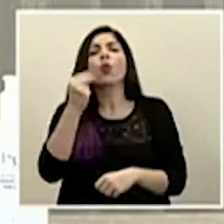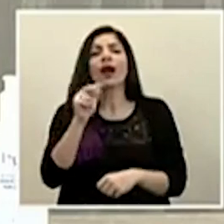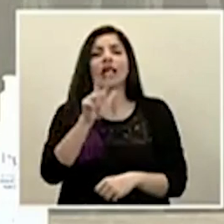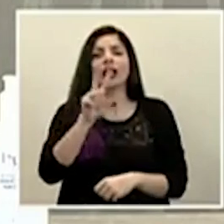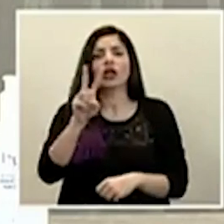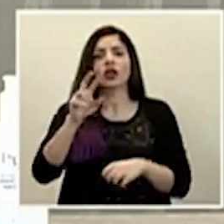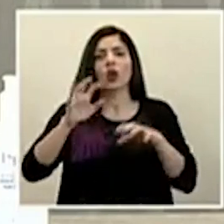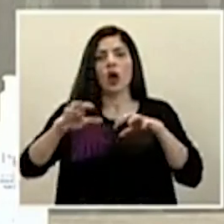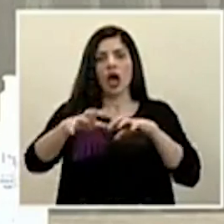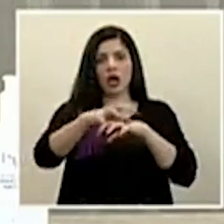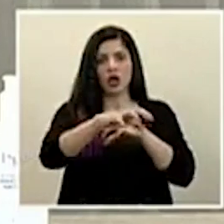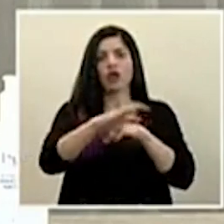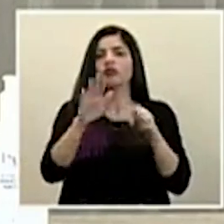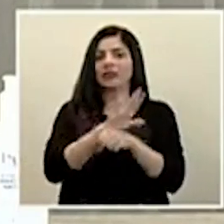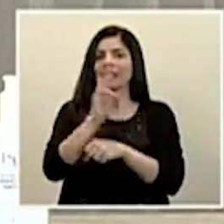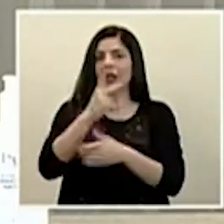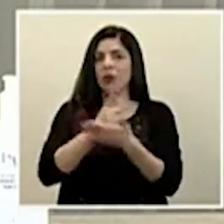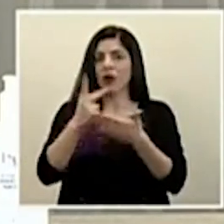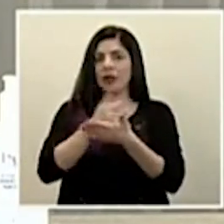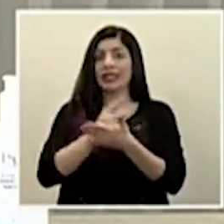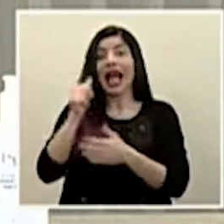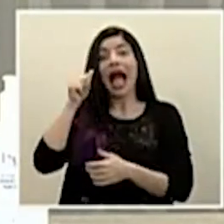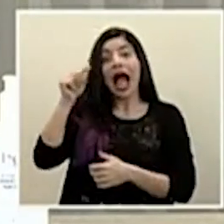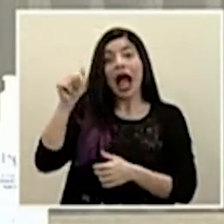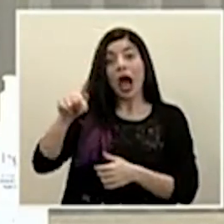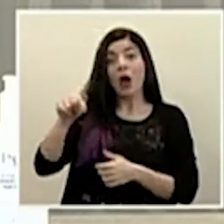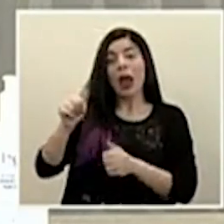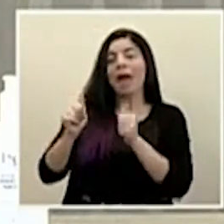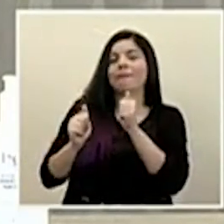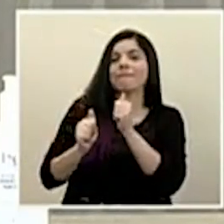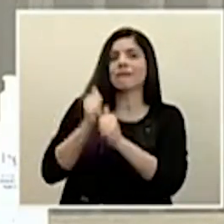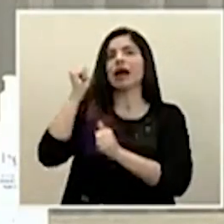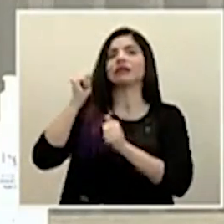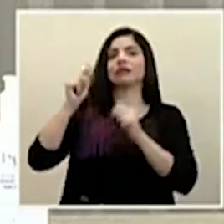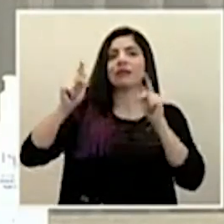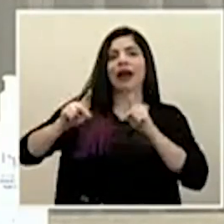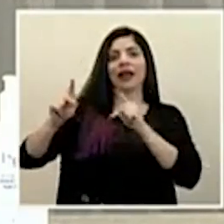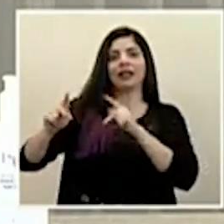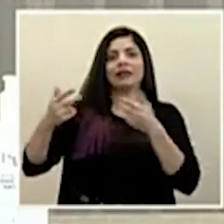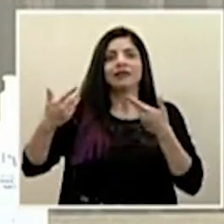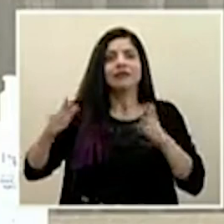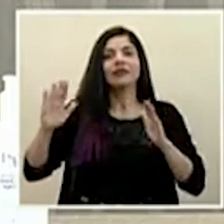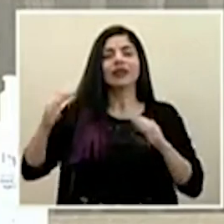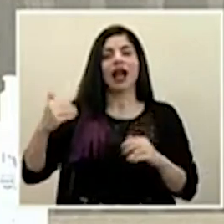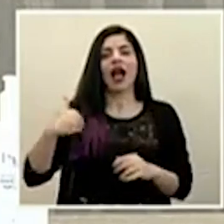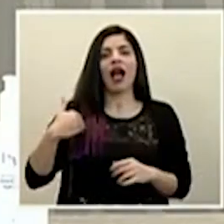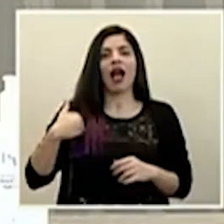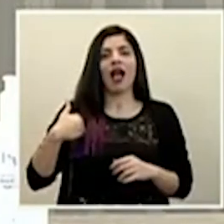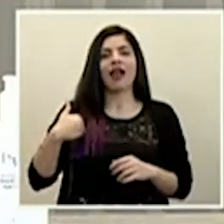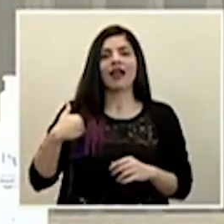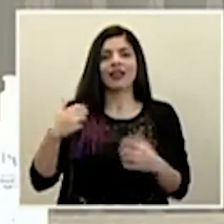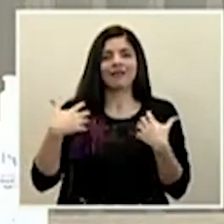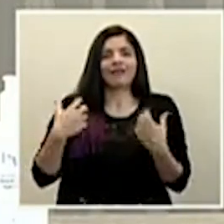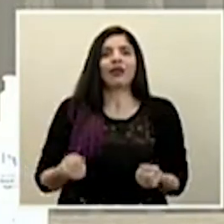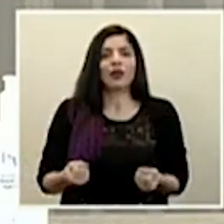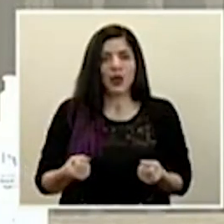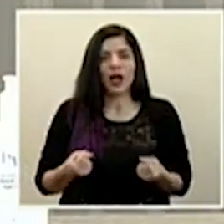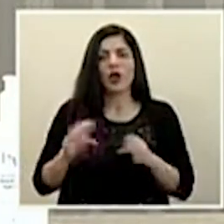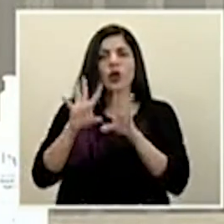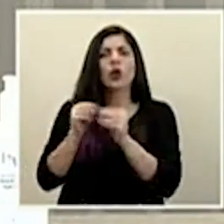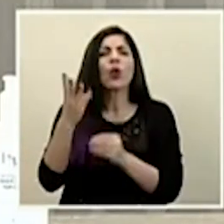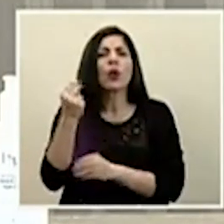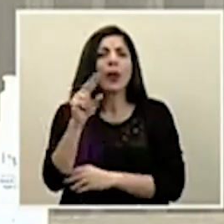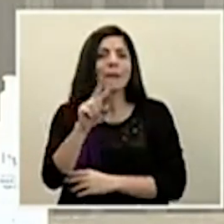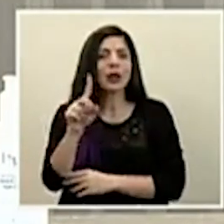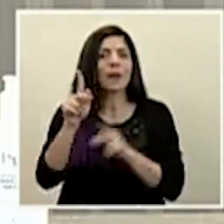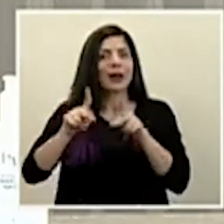las 7 provincias, siendo Alajuela el cantón que más casos ha presentado en estatus de recuperados, con un total de